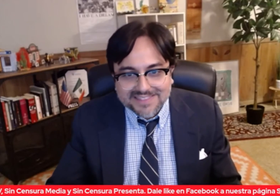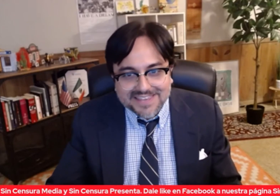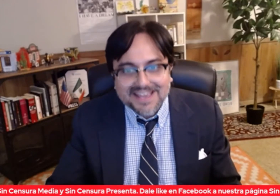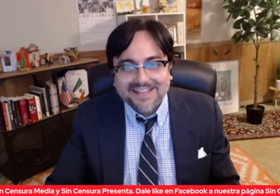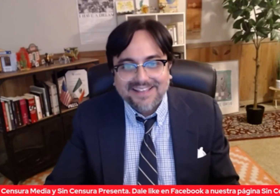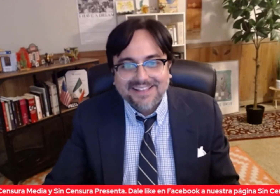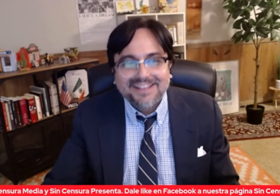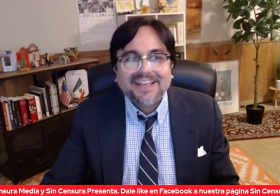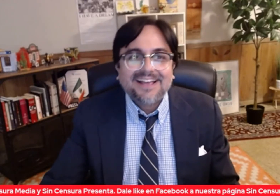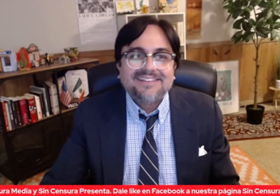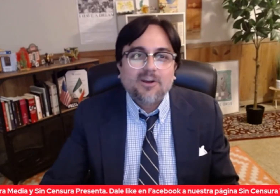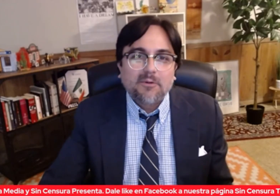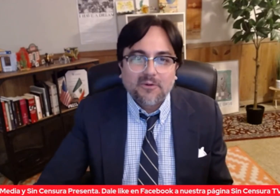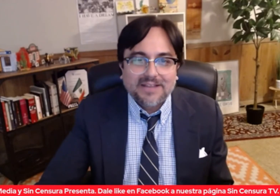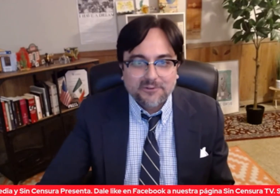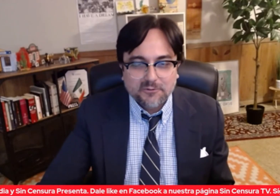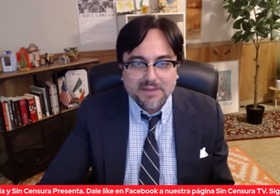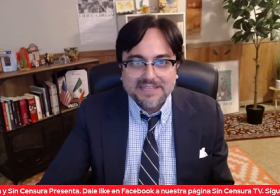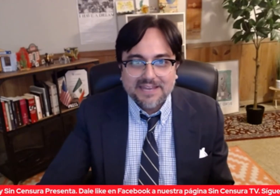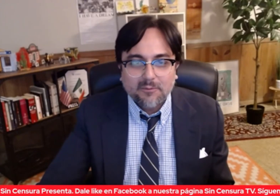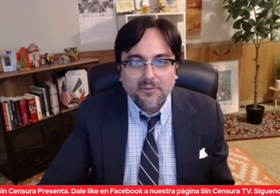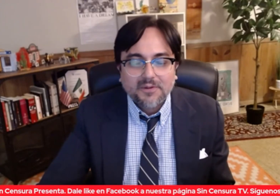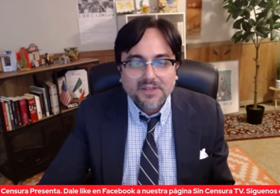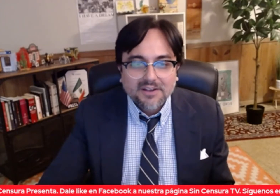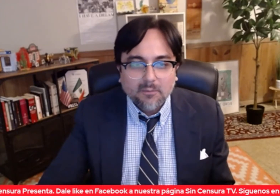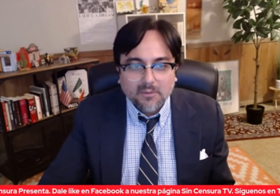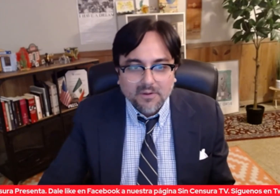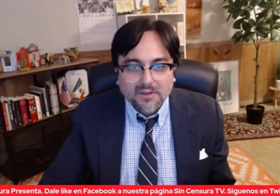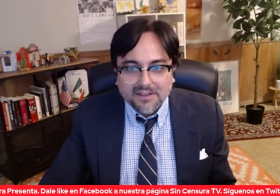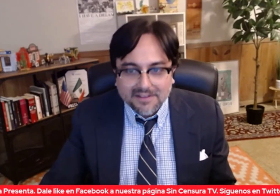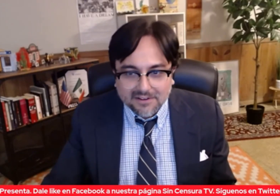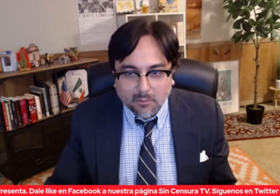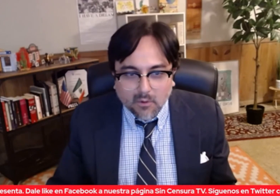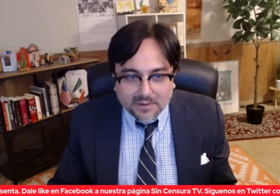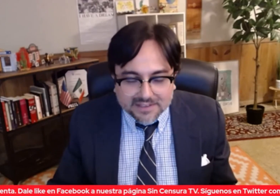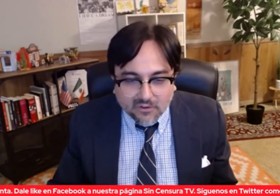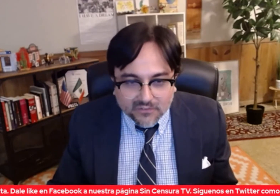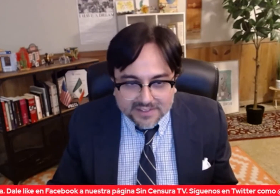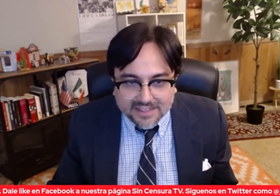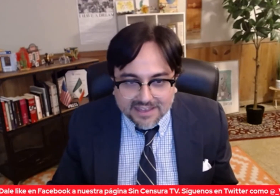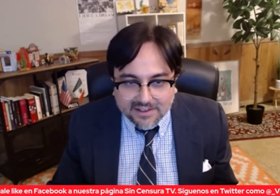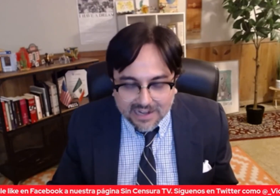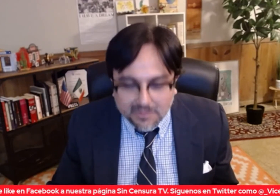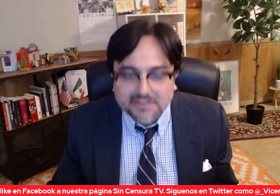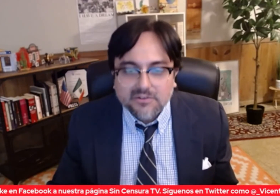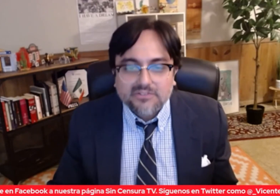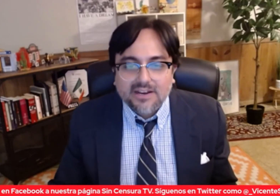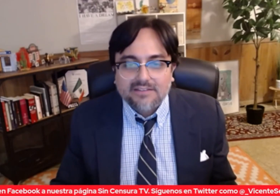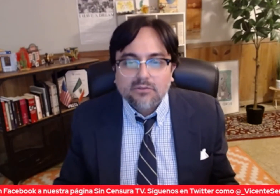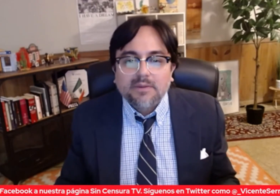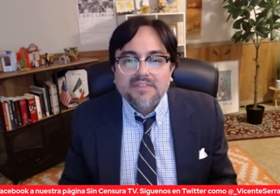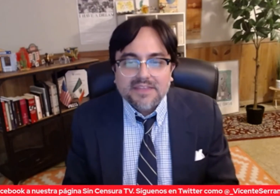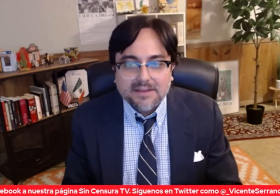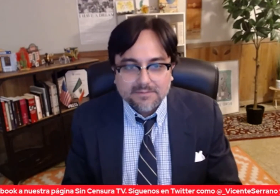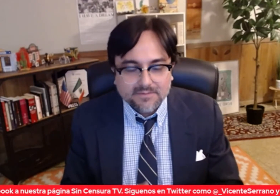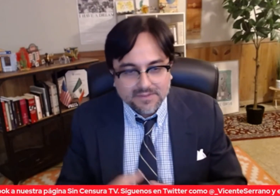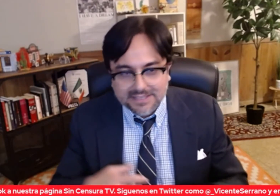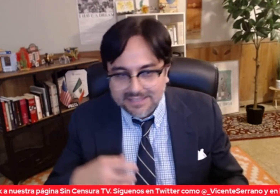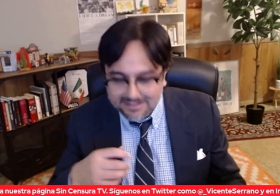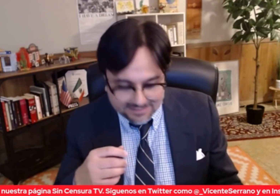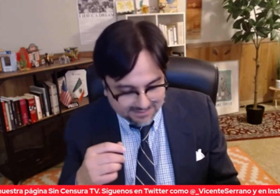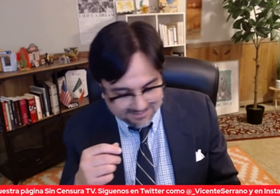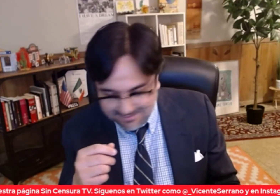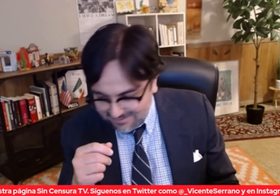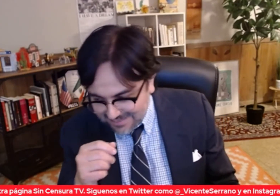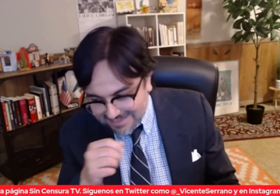su pandilla, así como Don Gato y su pandilla, ¿no? Como juez de consigna de Claudio X González y su pandilla,